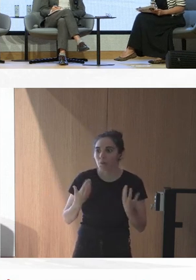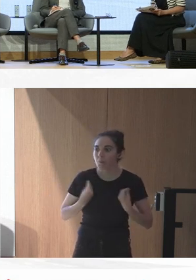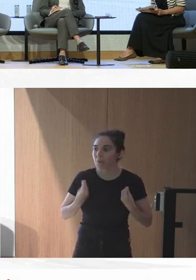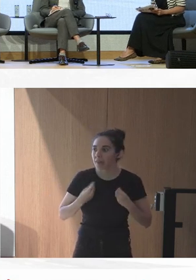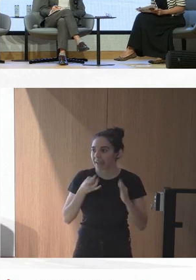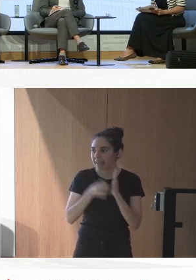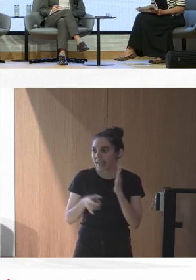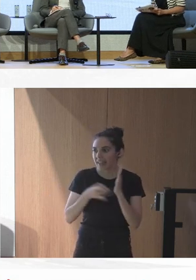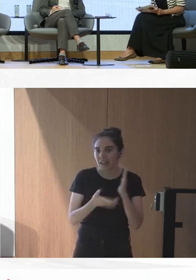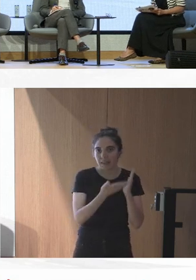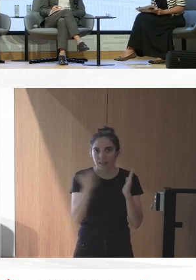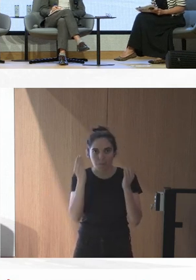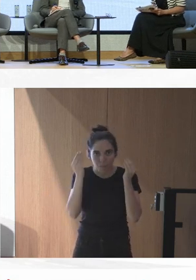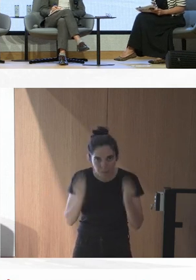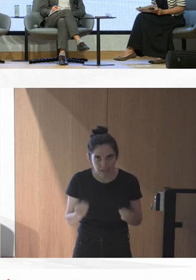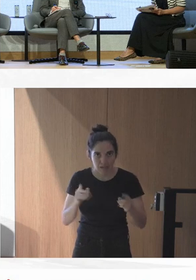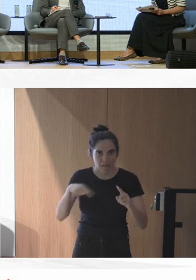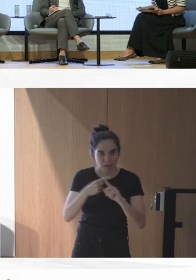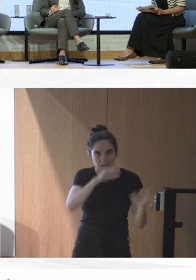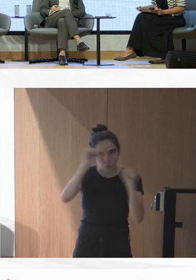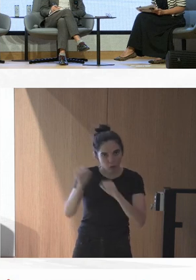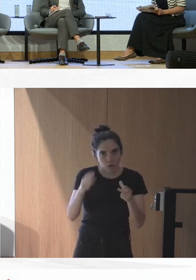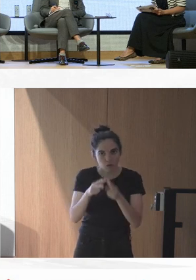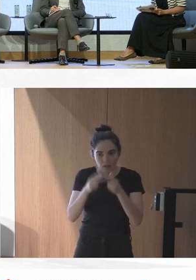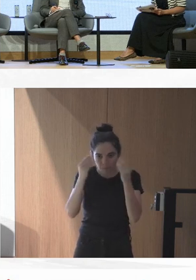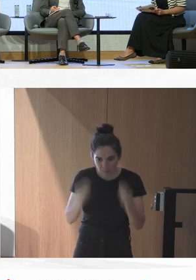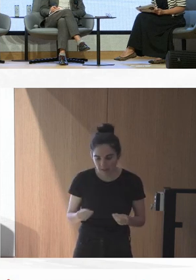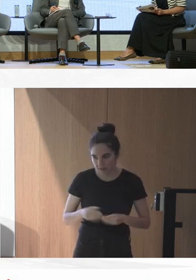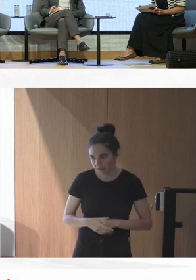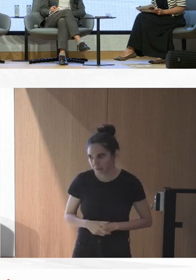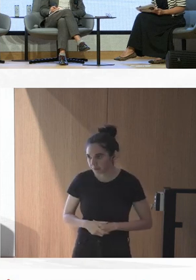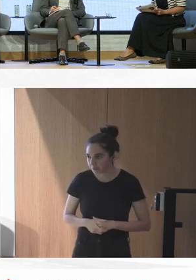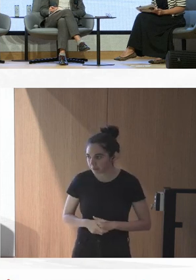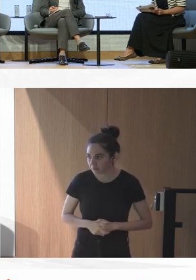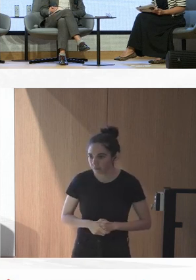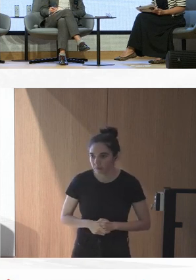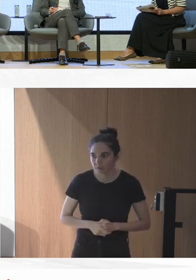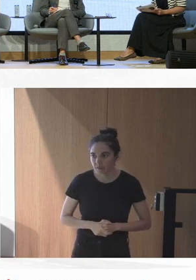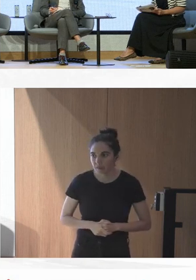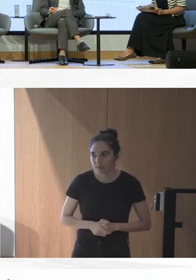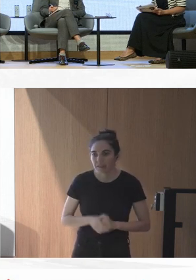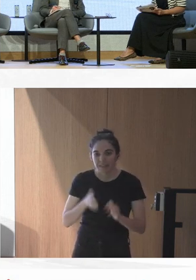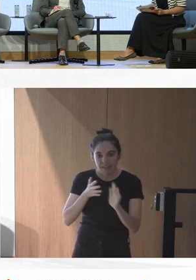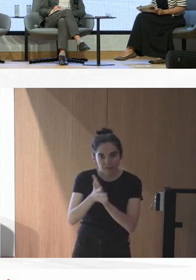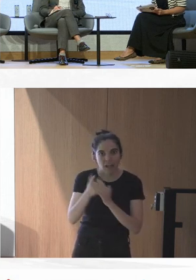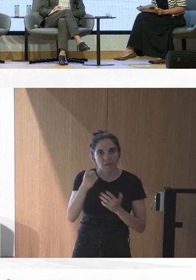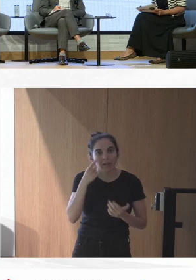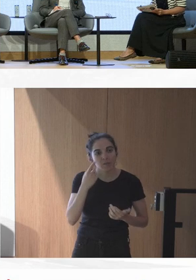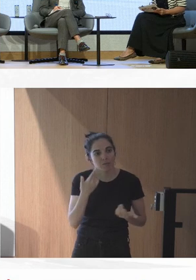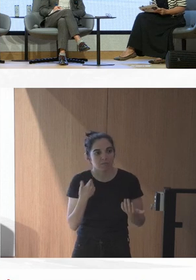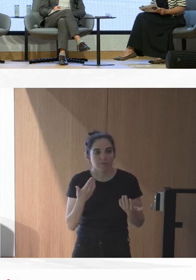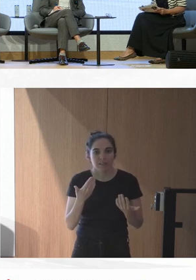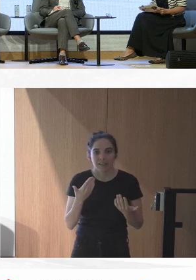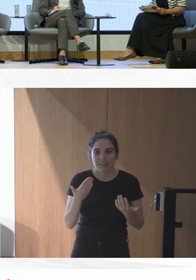adecuado y una apropiada protección social, ¿no? Eso implica insistir en el tema de la corresponsabilidad de las instituciones del